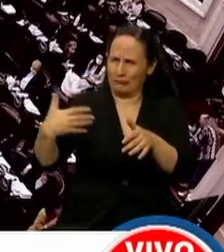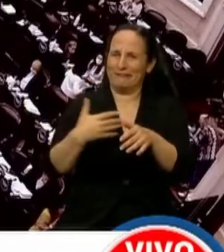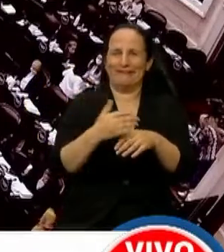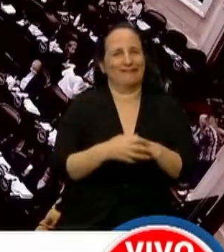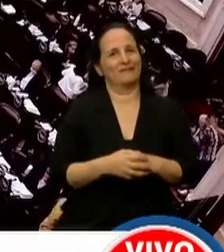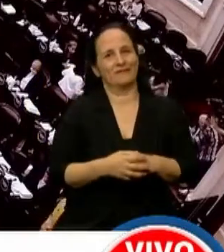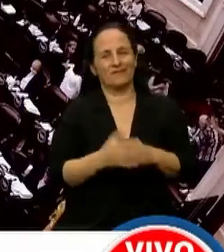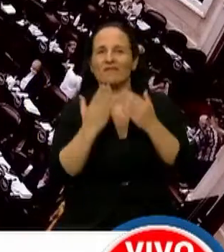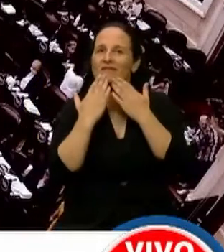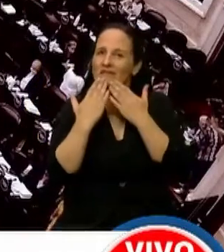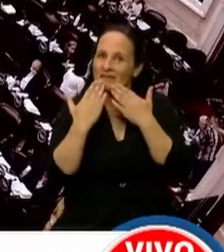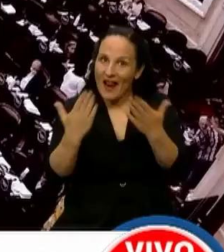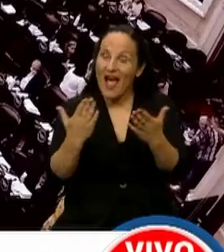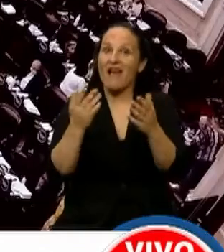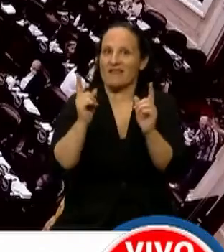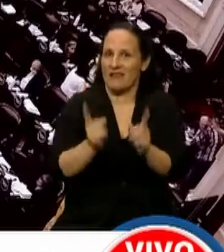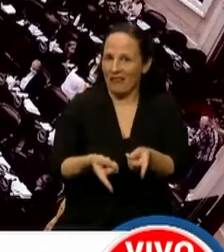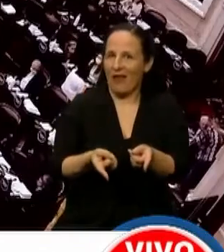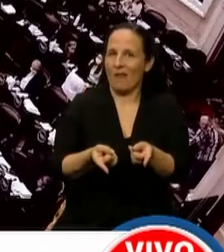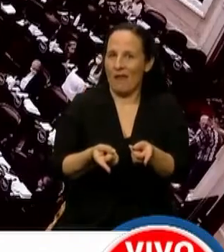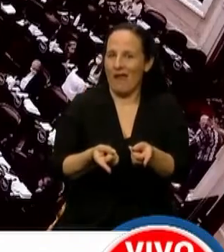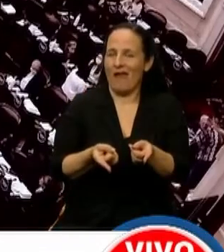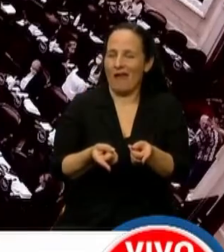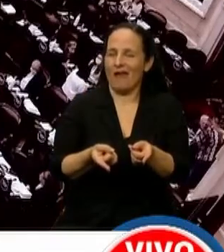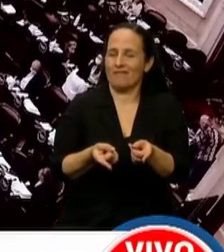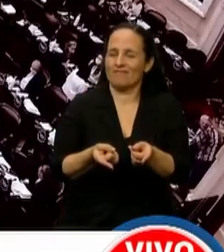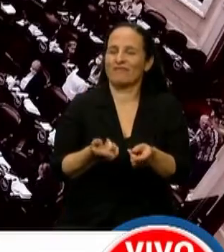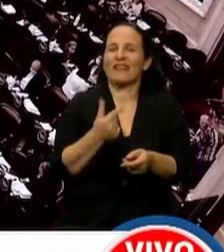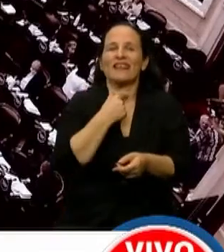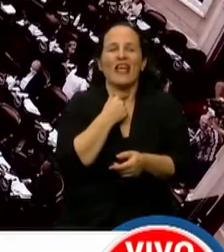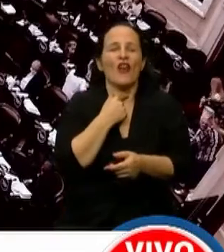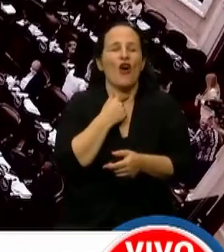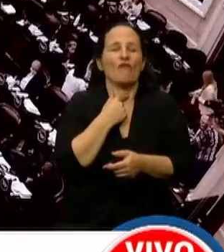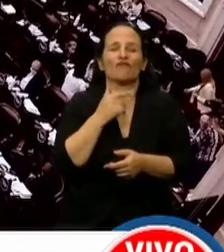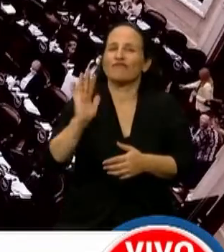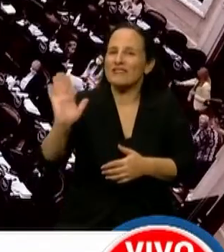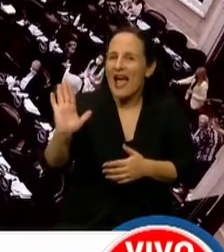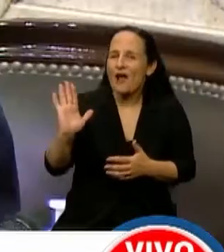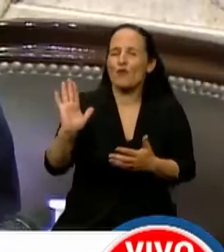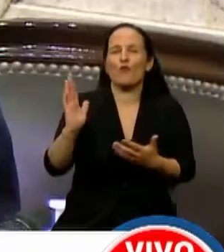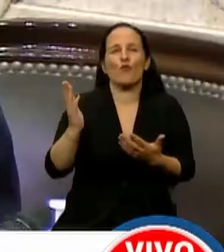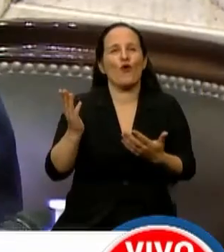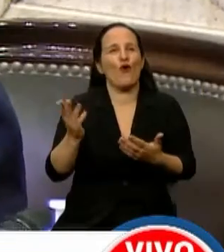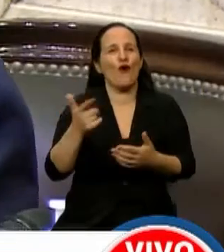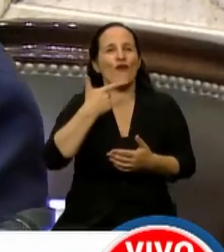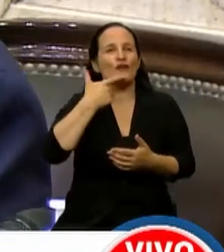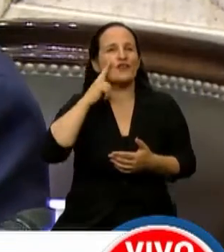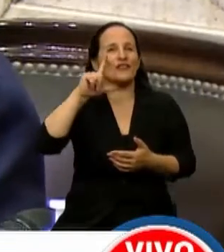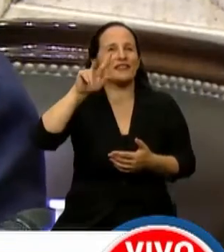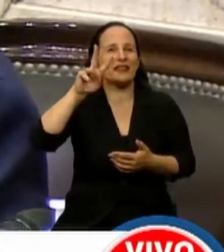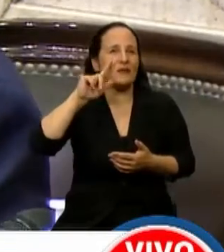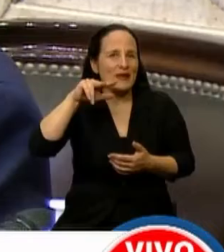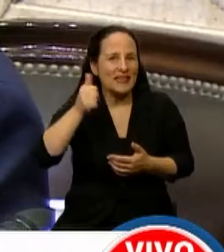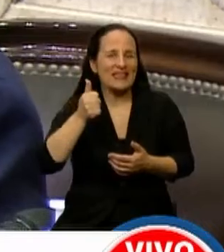El agradecimiento también, y le quiero mandar un saludo a Silvina,